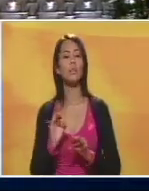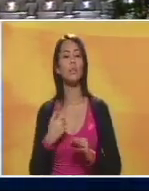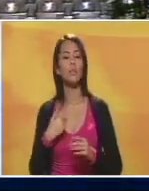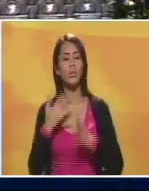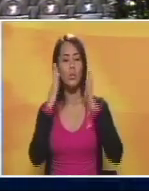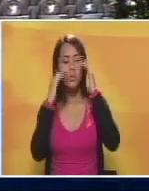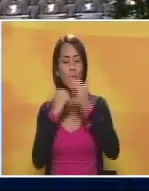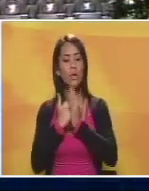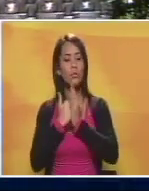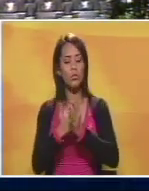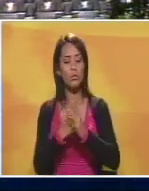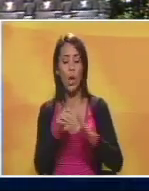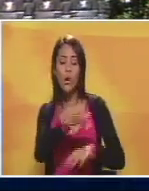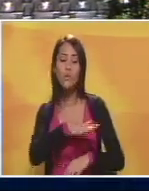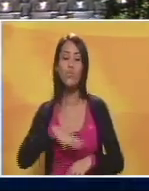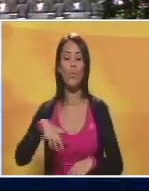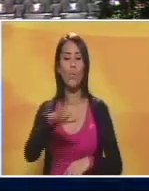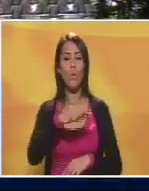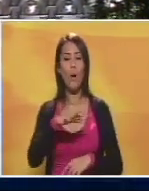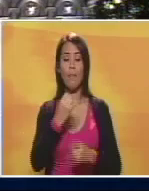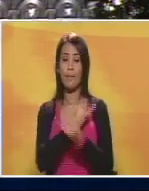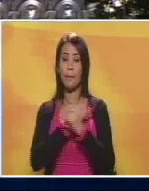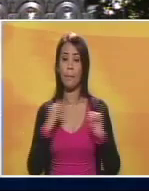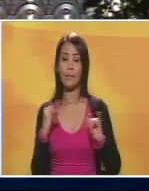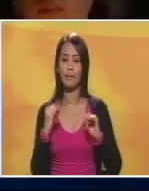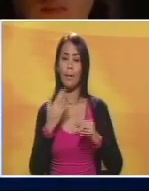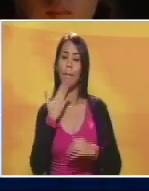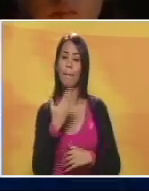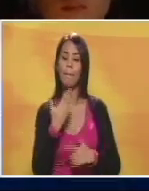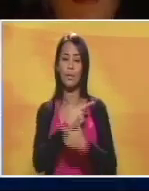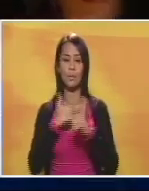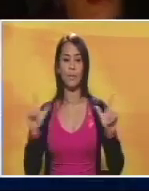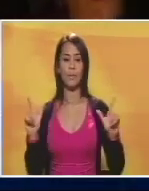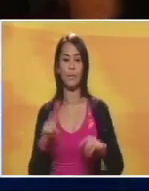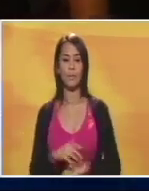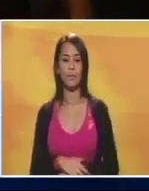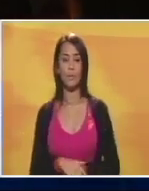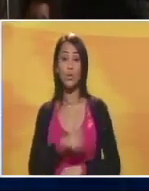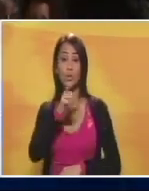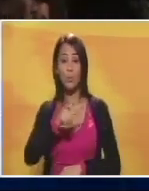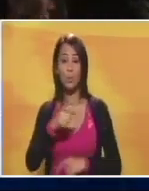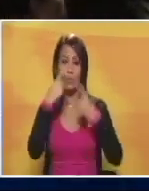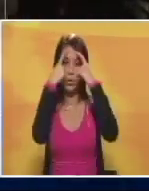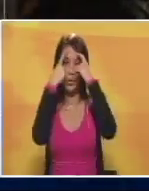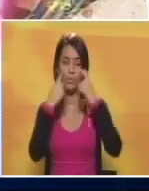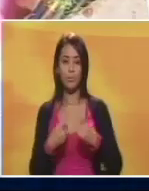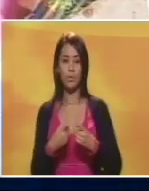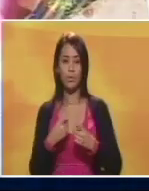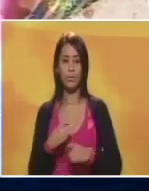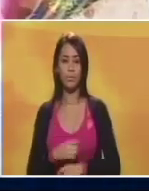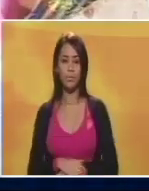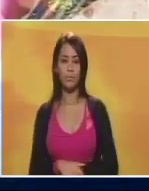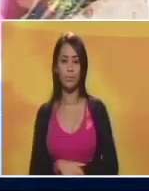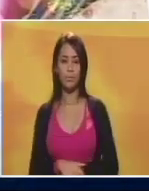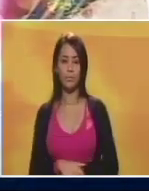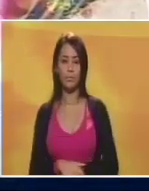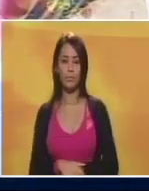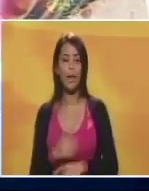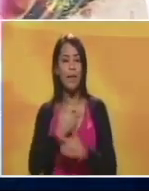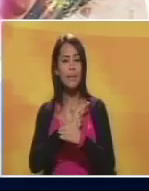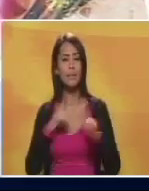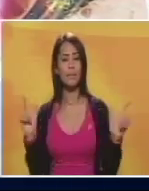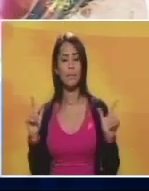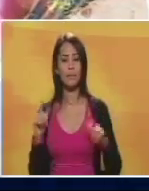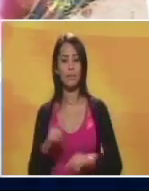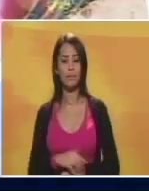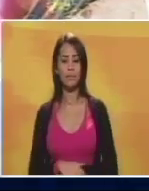concentraron en la Plaza de la Independencia para exigir su liberación. Son colegas de profesión que lanzaron la